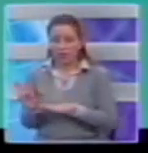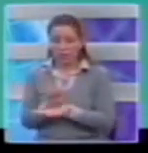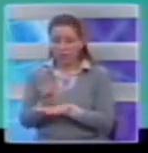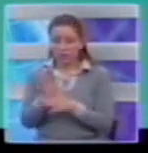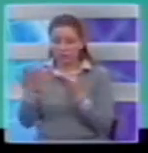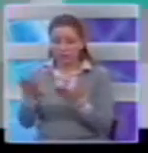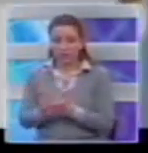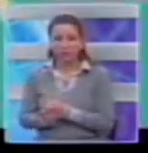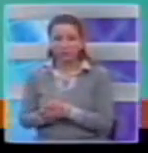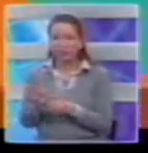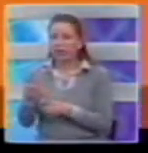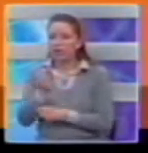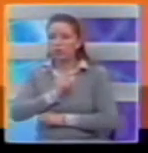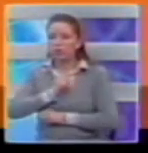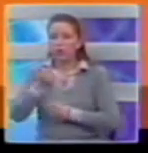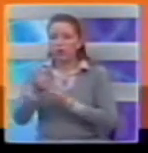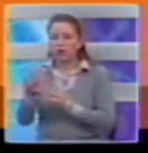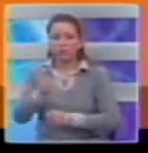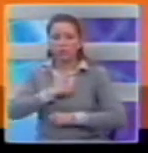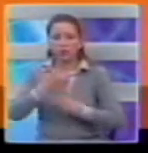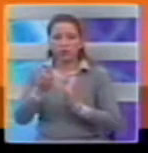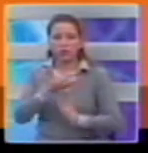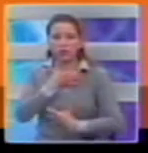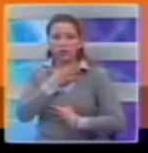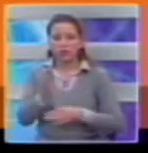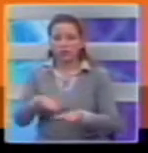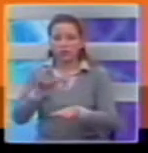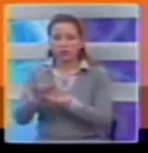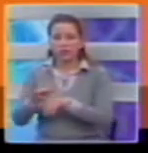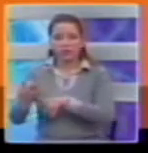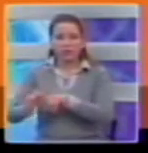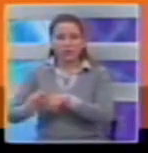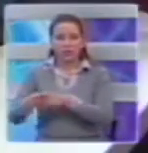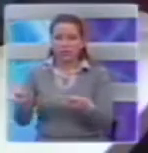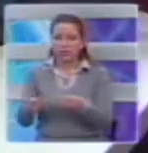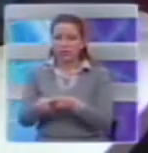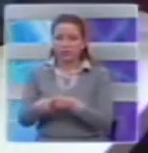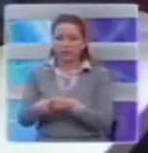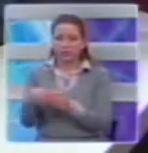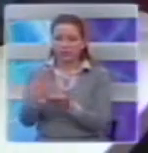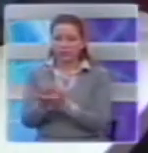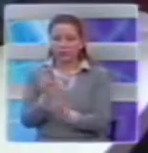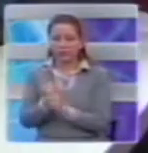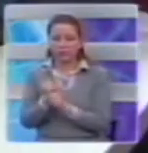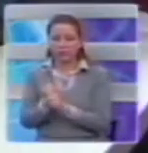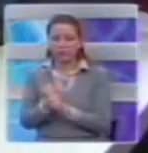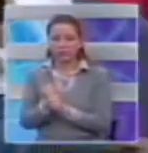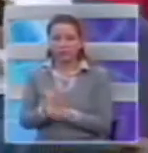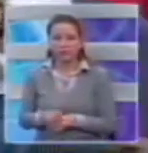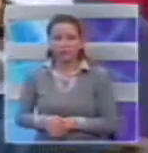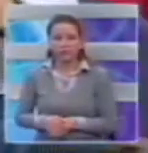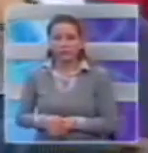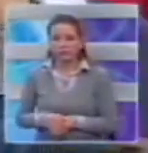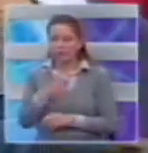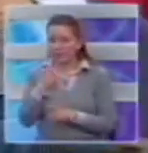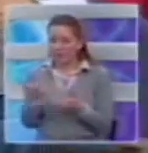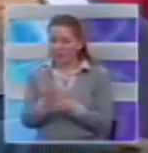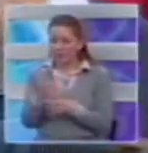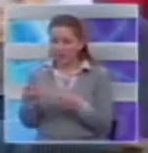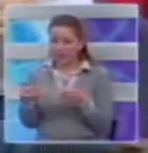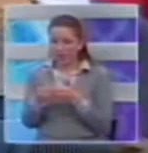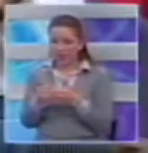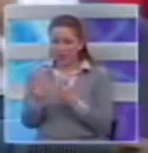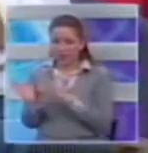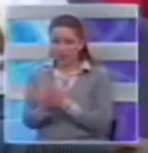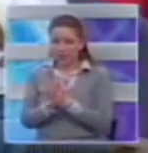utilizados y cuyos propietarios les gustaría ponerlos en alquiler. Y ponerlos a trabajar. Efectivamente, no hay nada peor que un equipo que esté